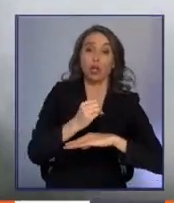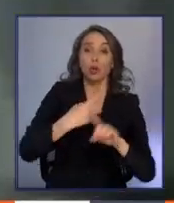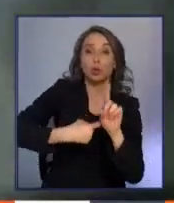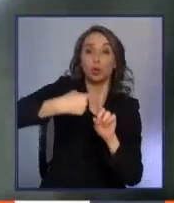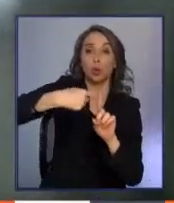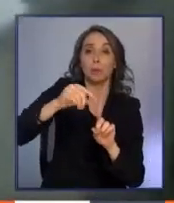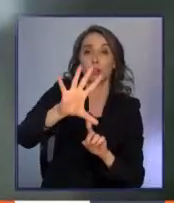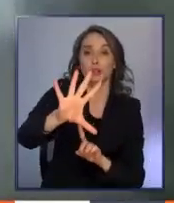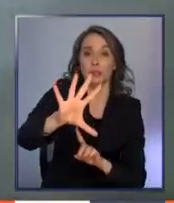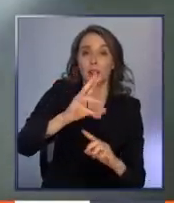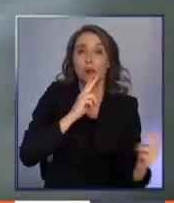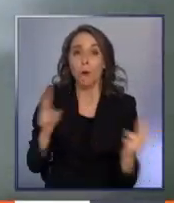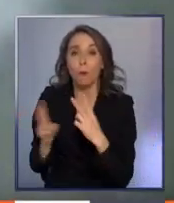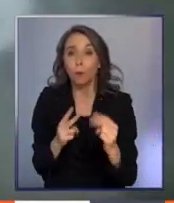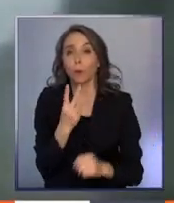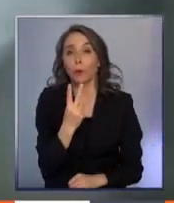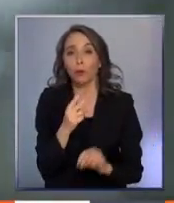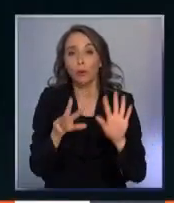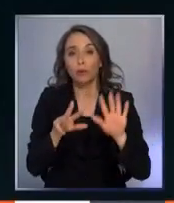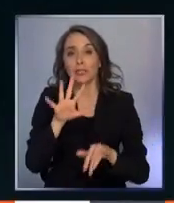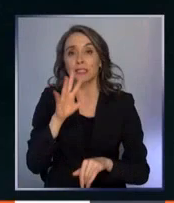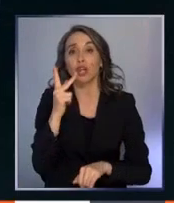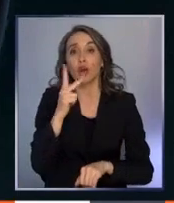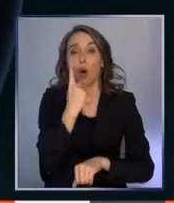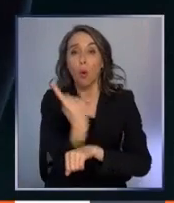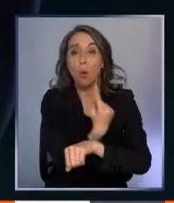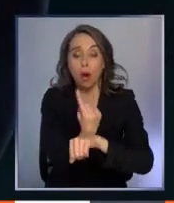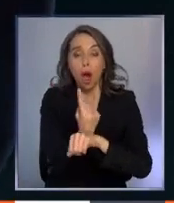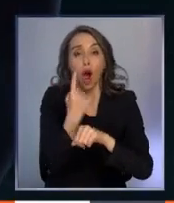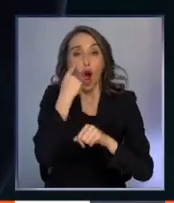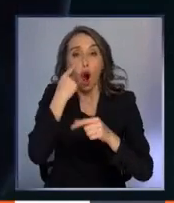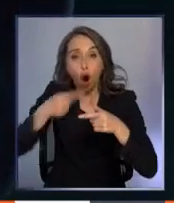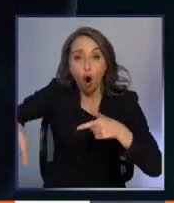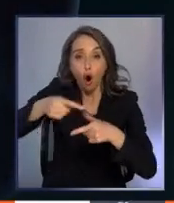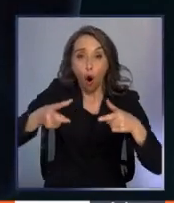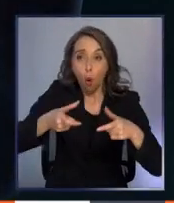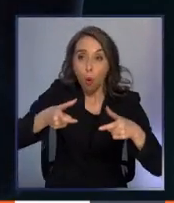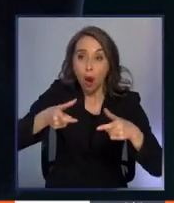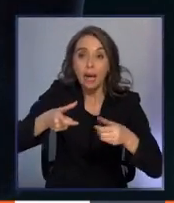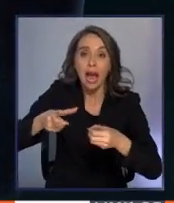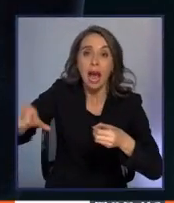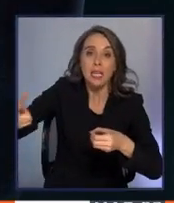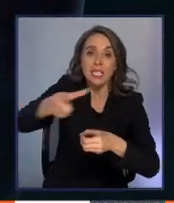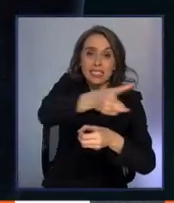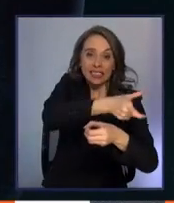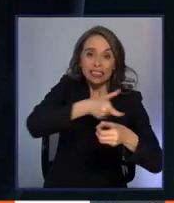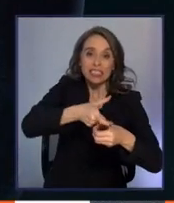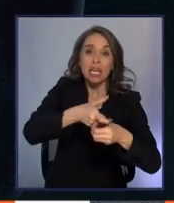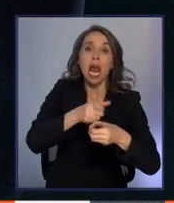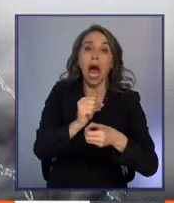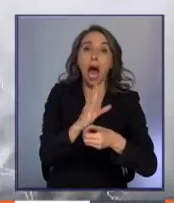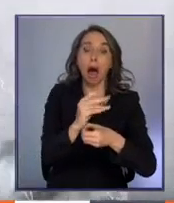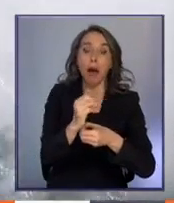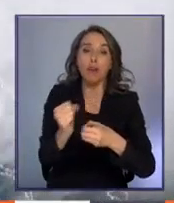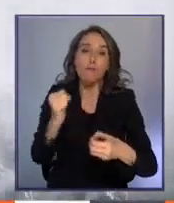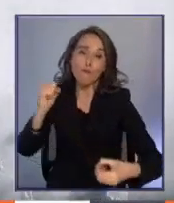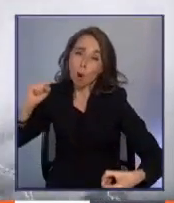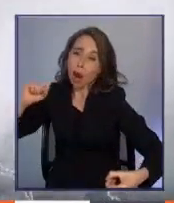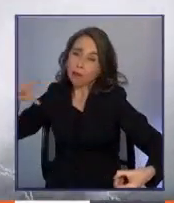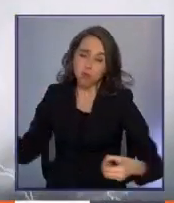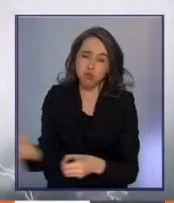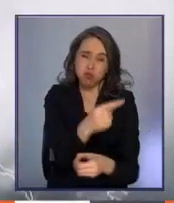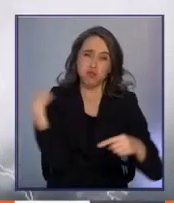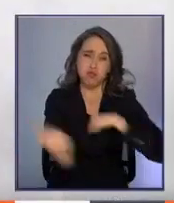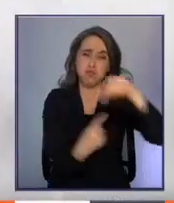de 295 kilómetros por hora. El ojo de la tormenta pasó por las Islas Ábaco con una potencia que lo convirtió en el huracán